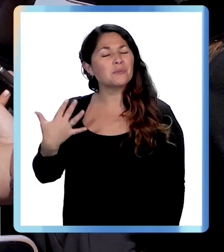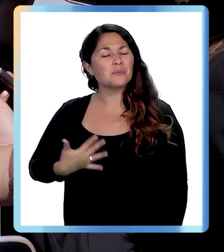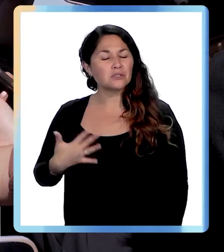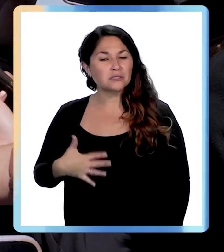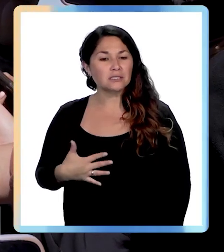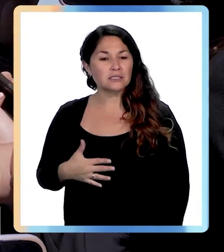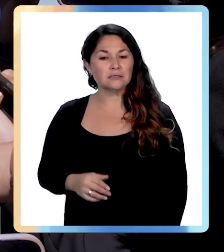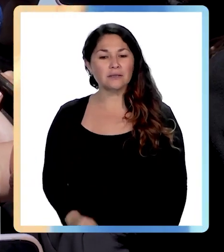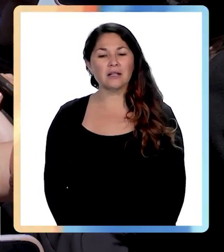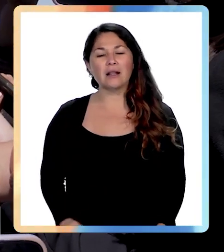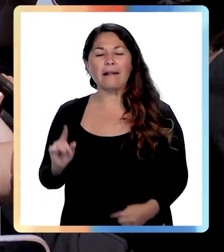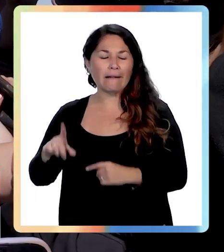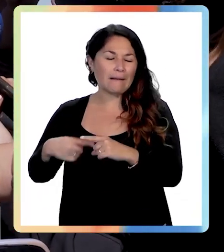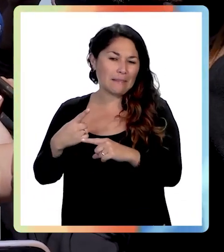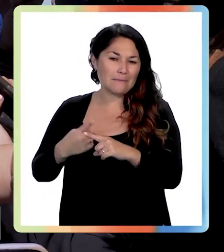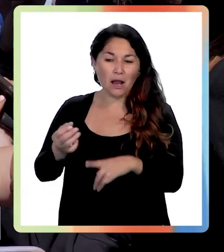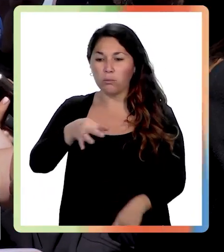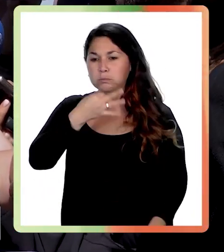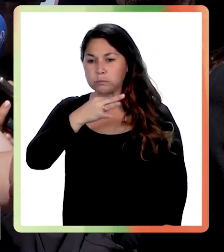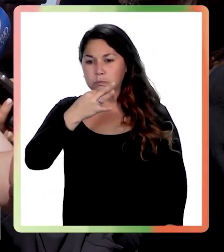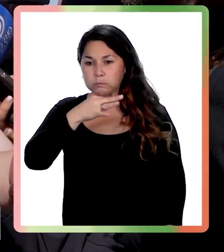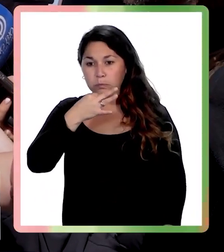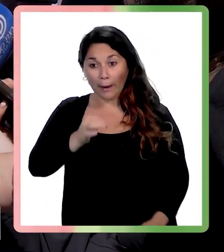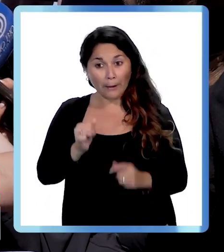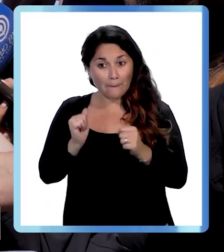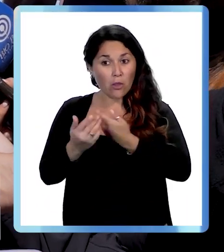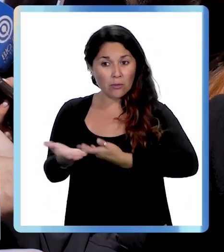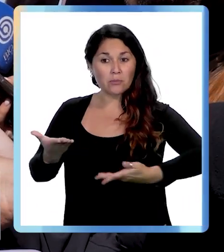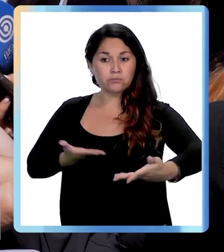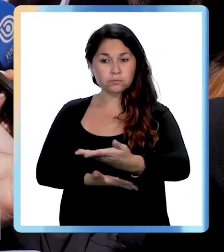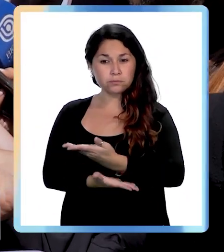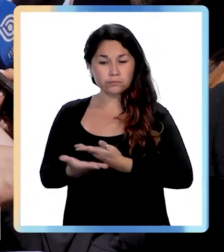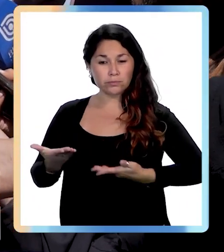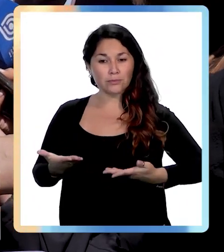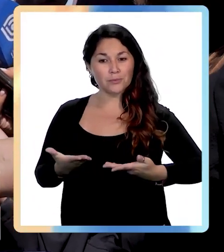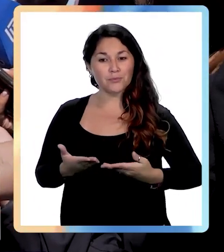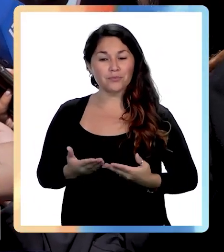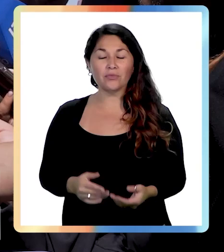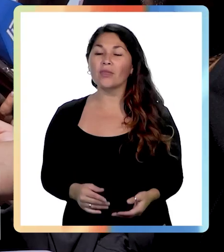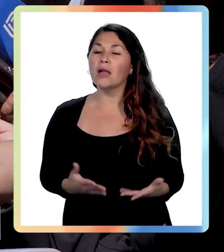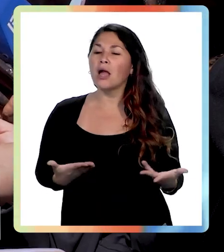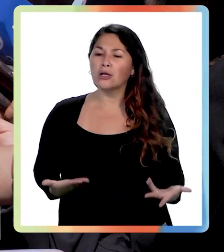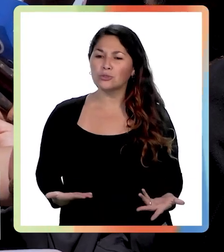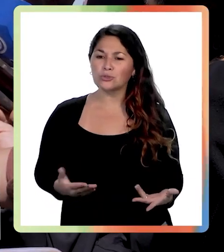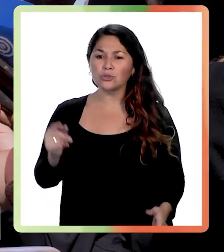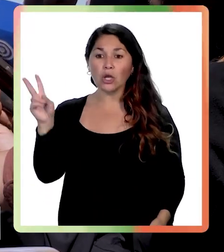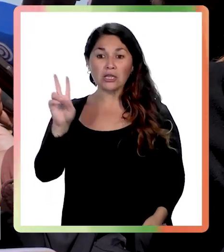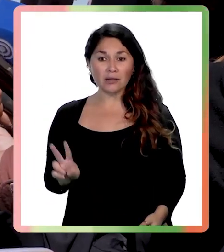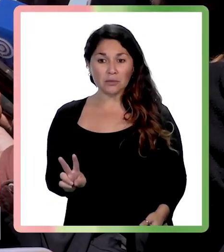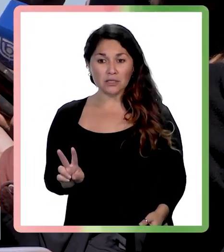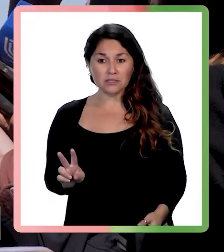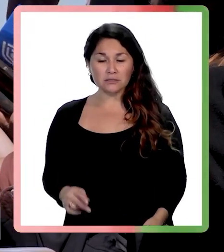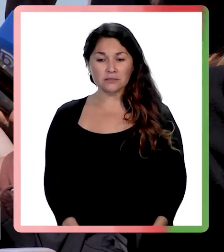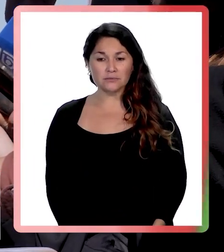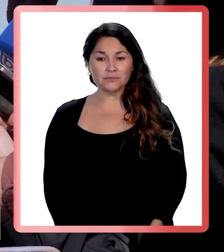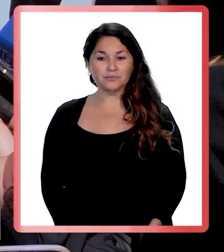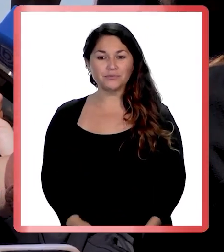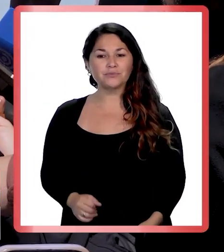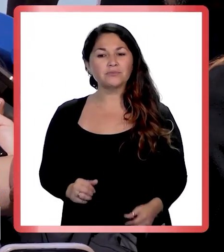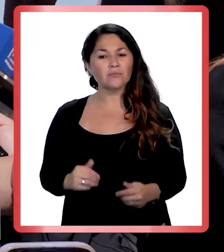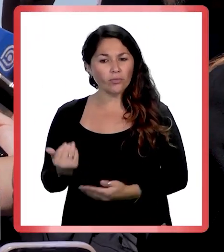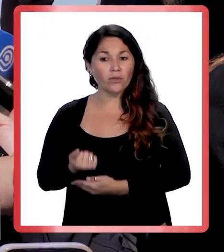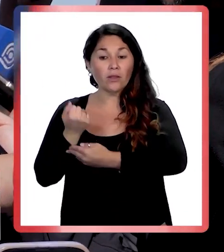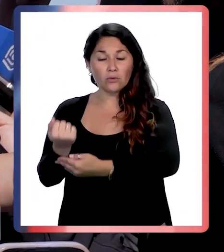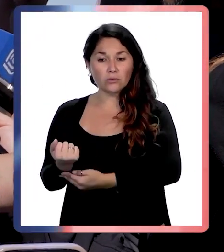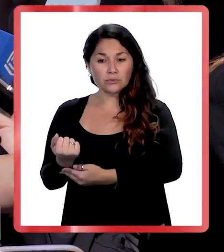importante, más allá de la retórica y más allá de las palabras, es que haya colaboración concreta. Y por lo tanto lo que le corresponde a Venezuela es